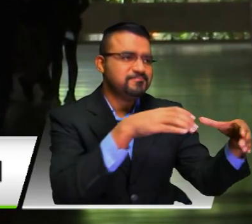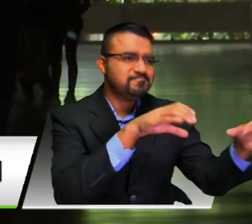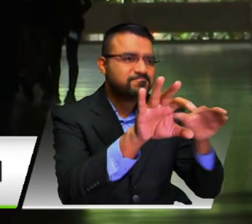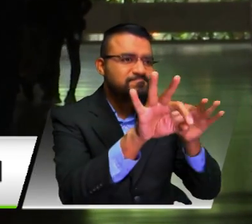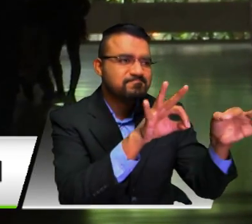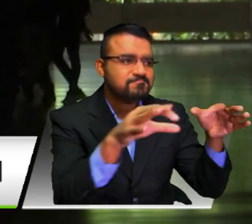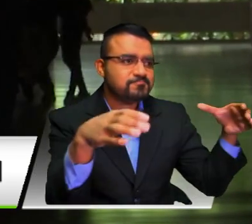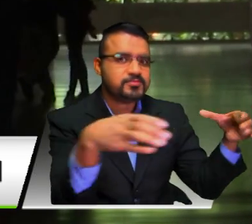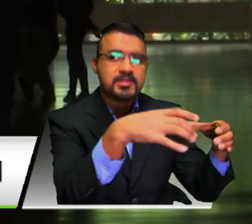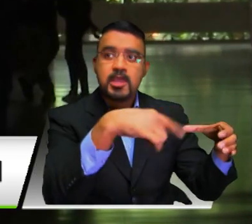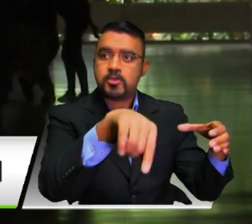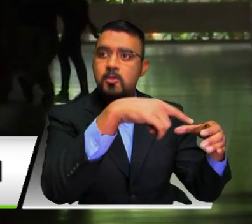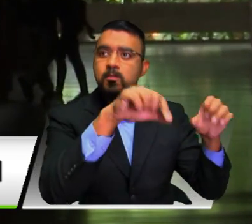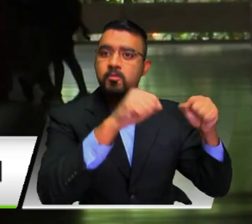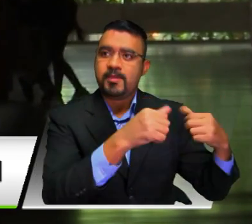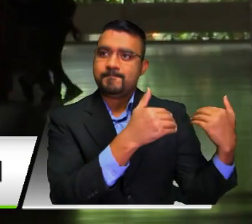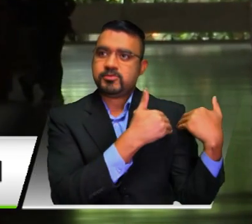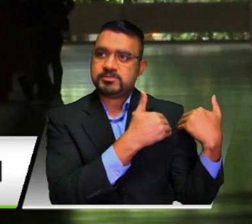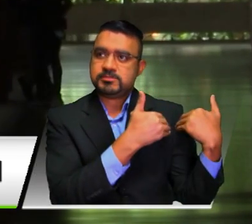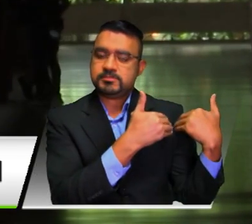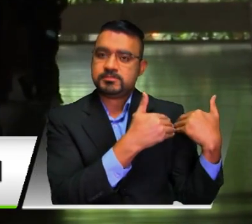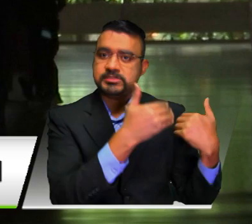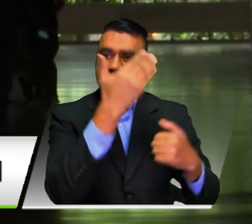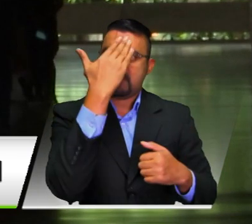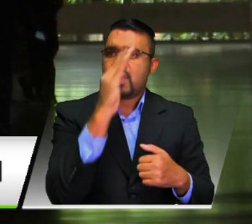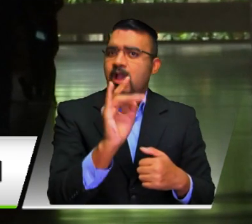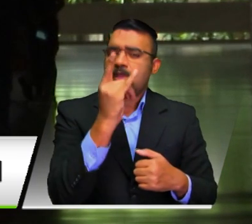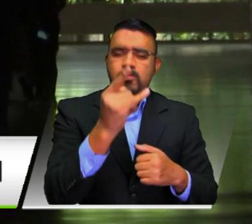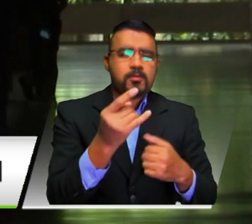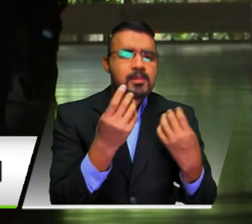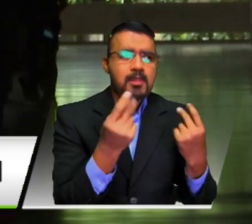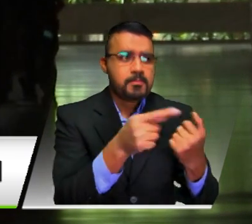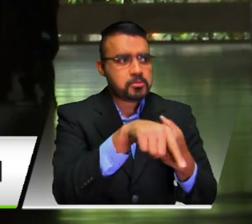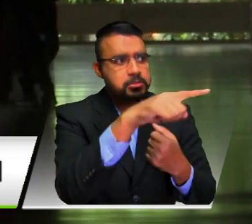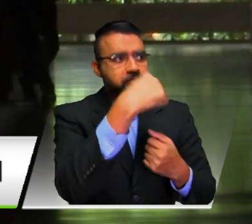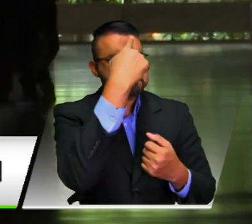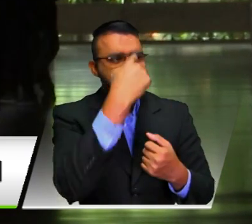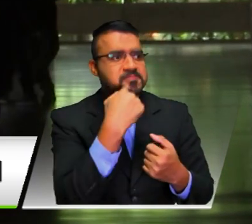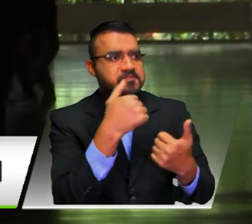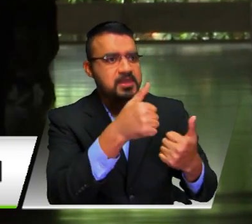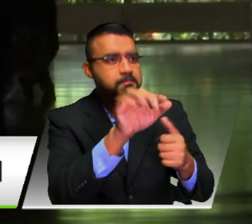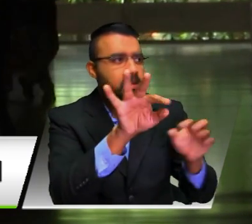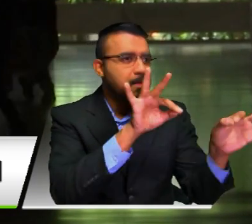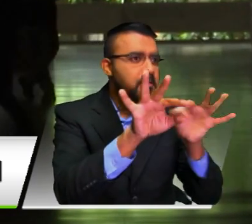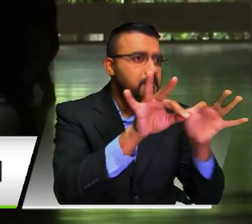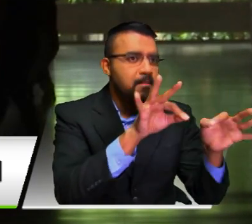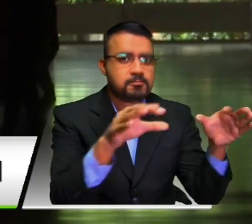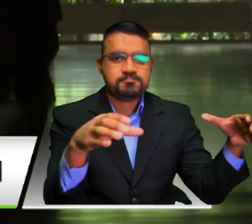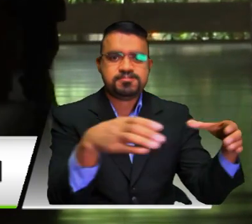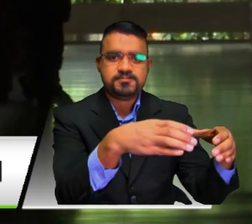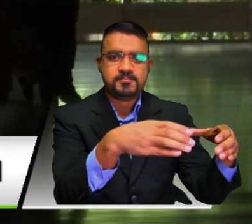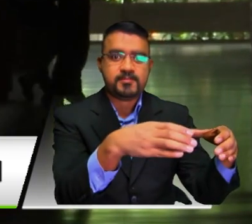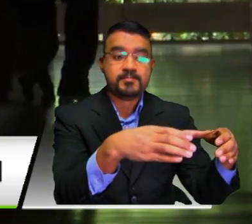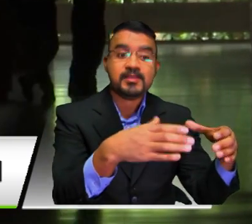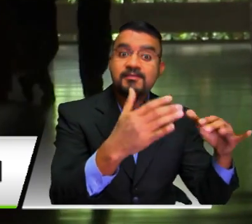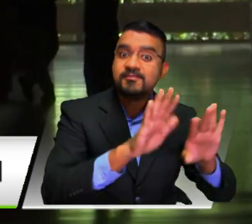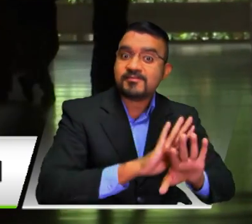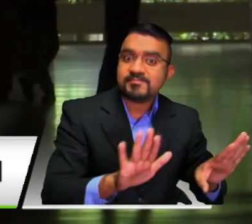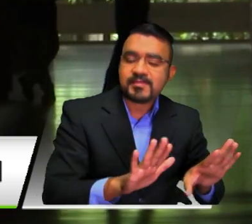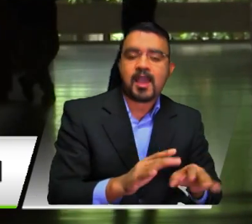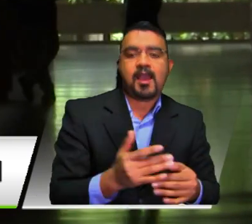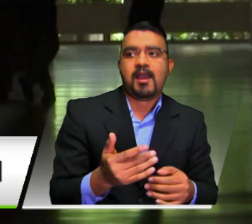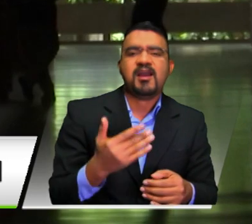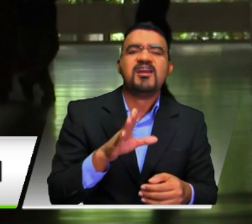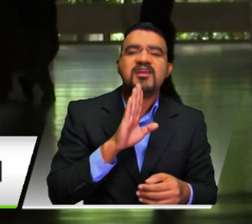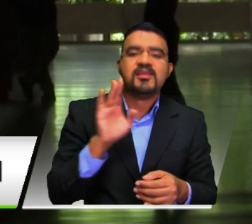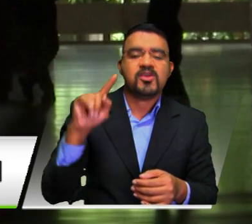que pueden colaborar con la mejor eficiencia a la hora de la vacunación y estamos a la espera de las vacunas para poder